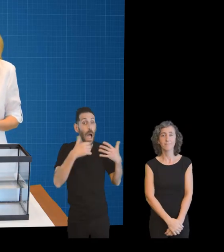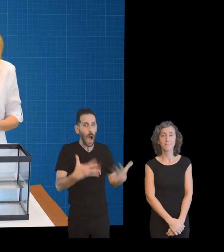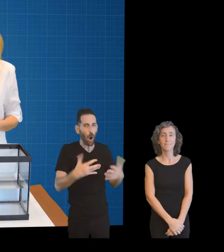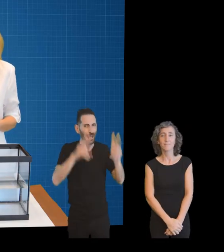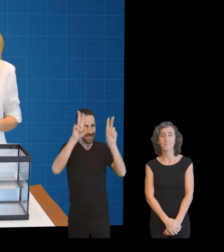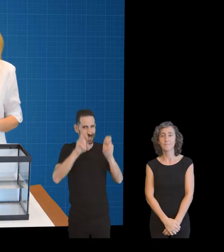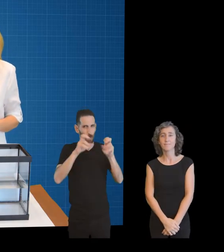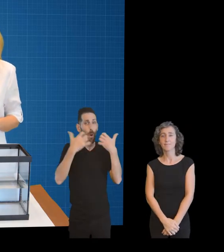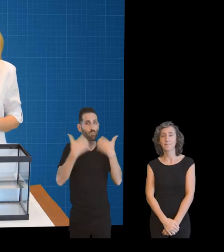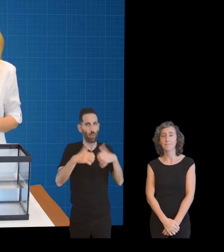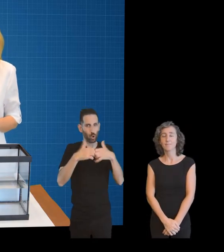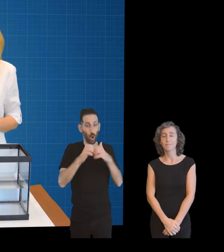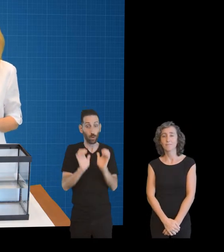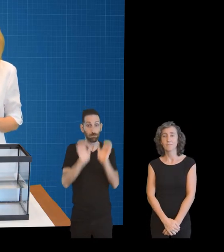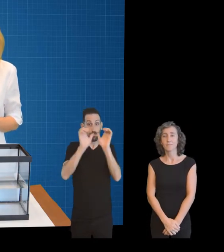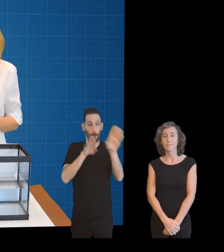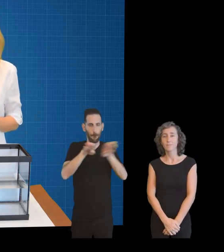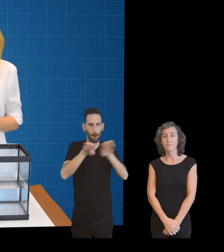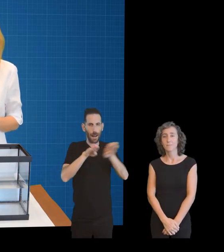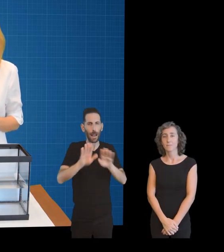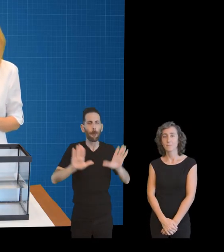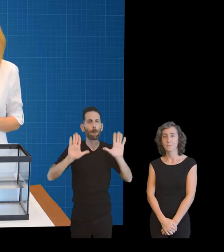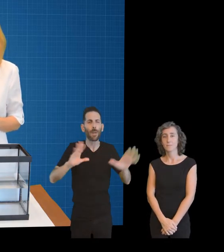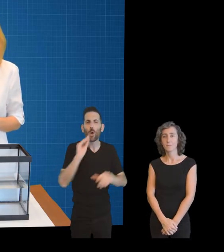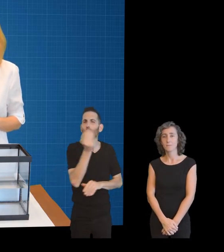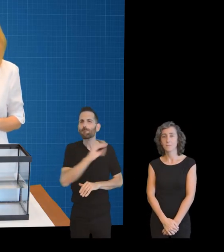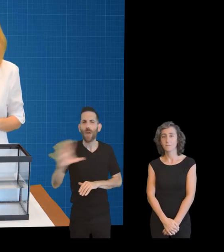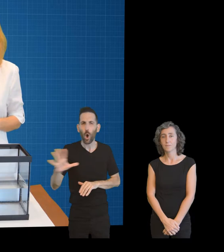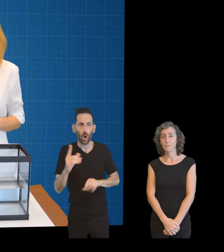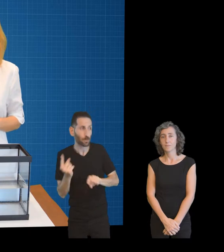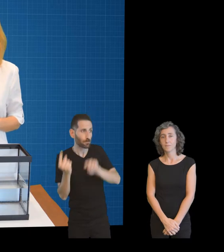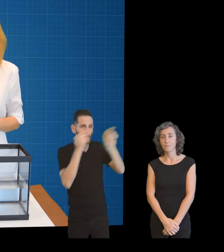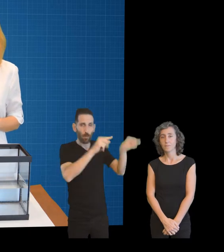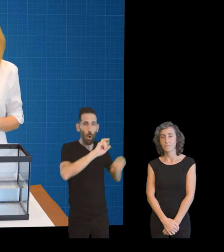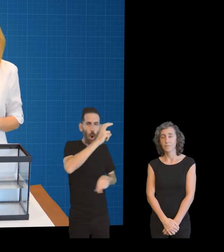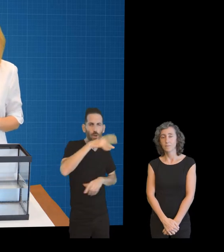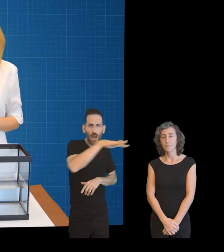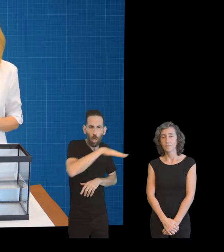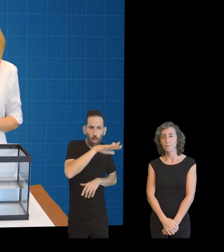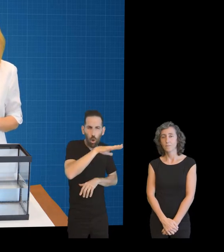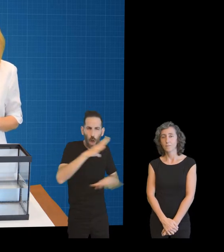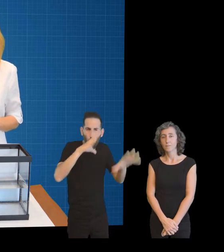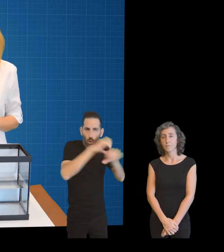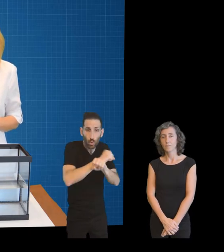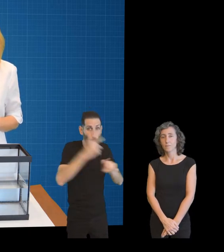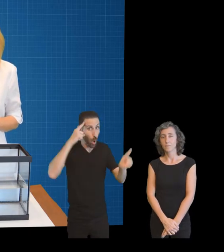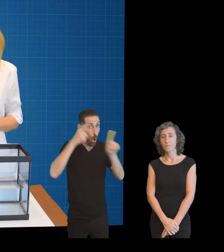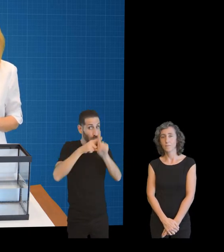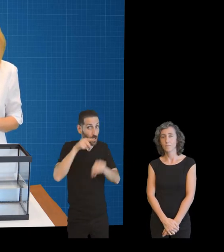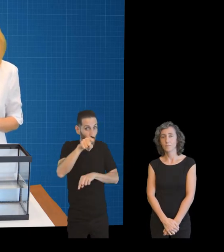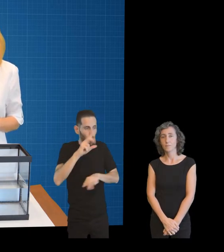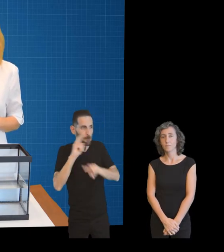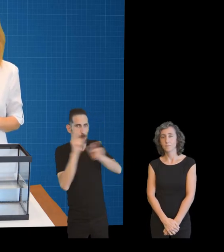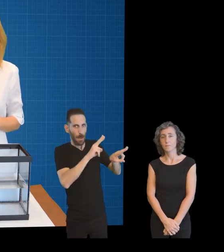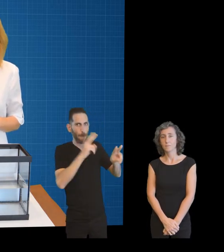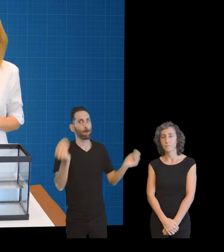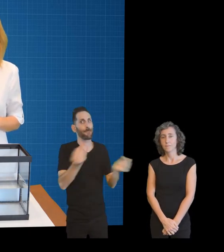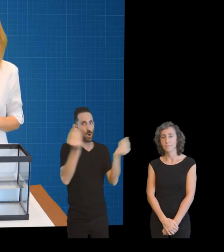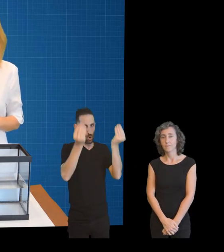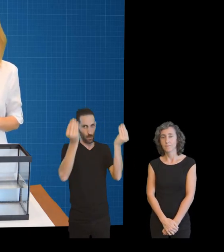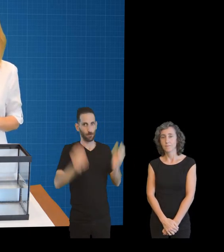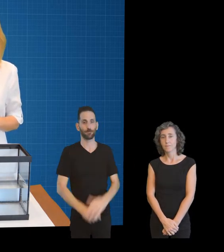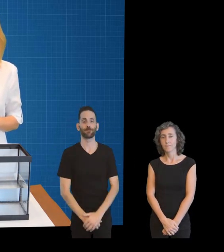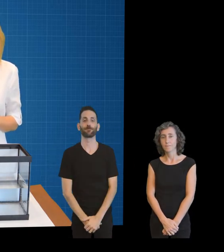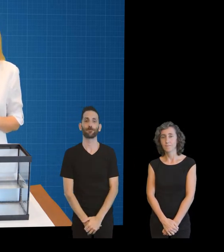Imos entón co motor que move as placas. Pero mellor, vamos a buscar un sitio no que haxa menos luz para que o vexades moito